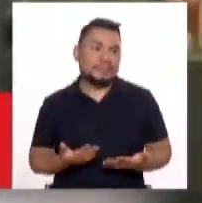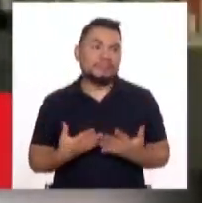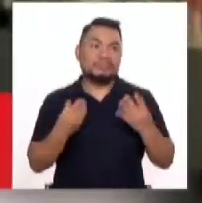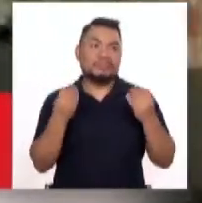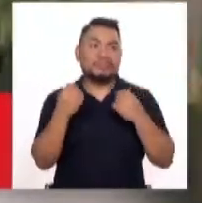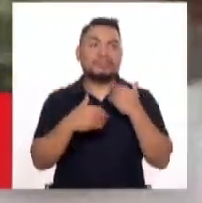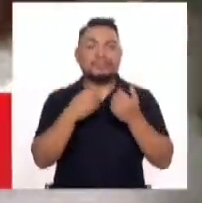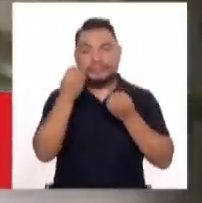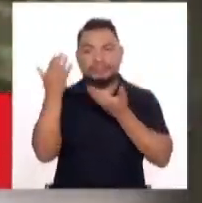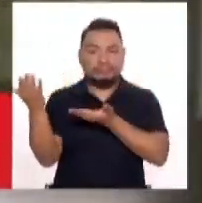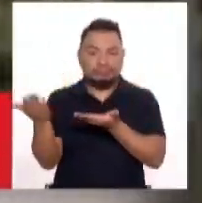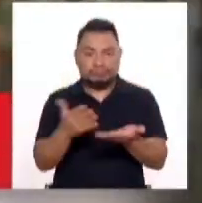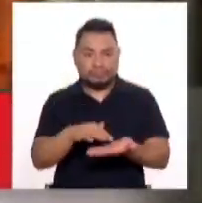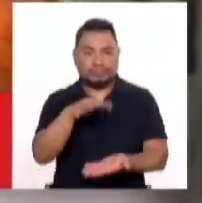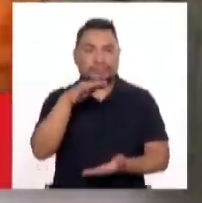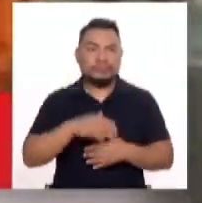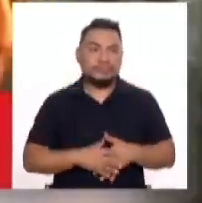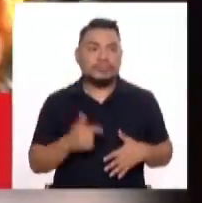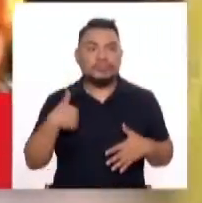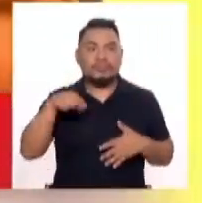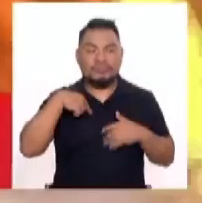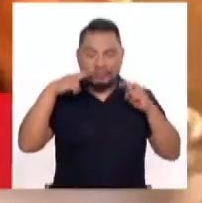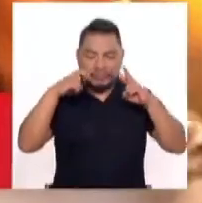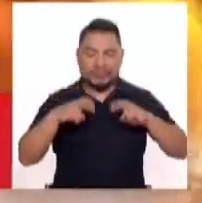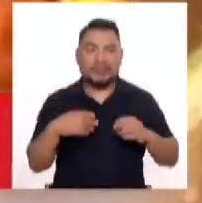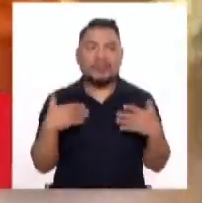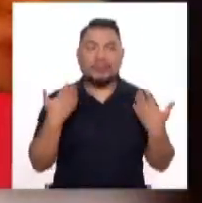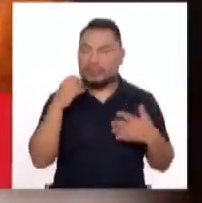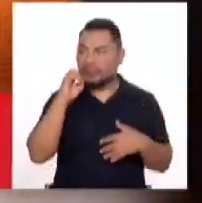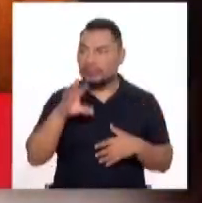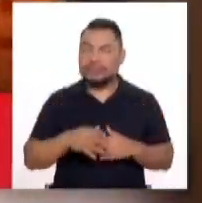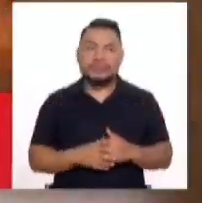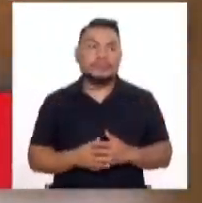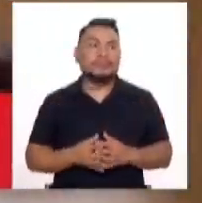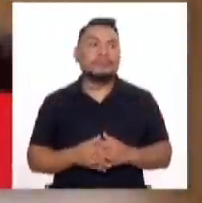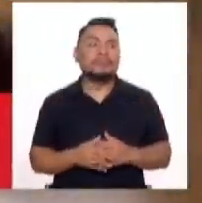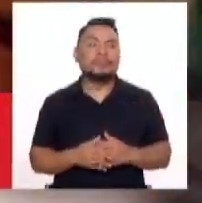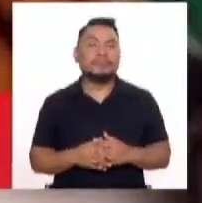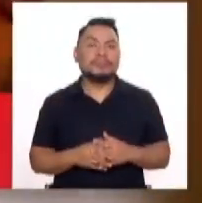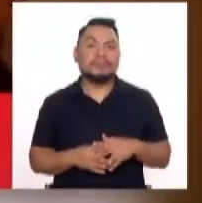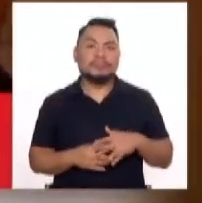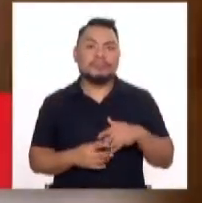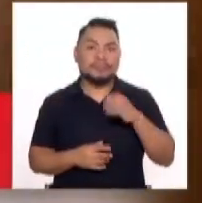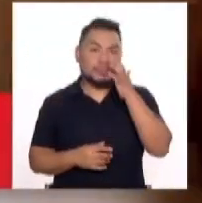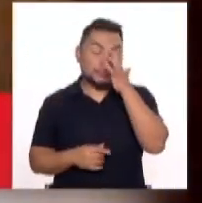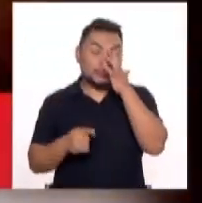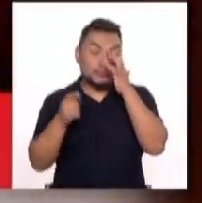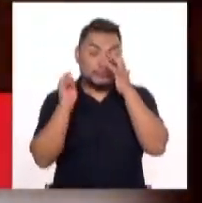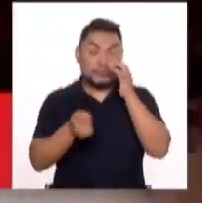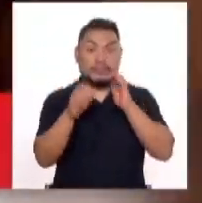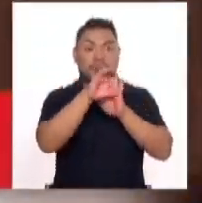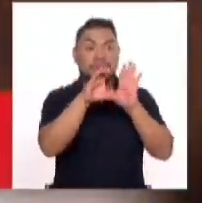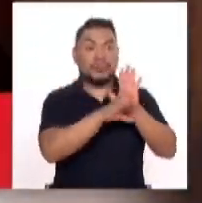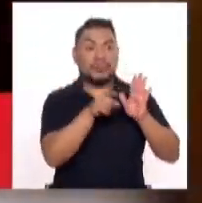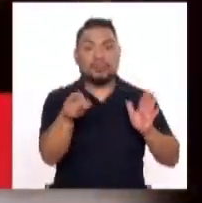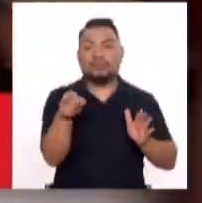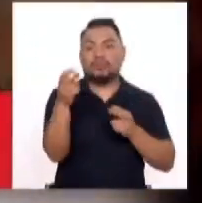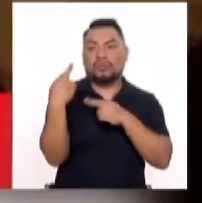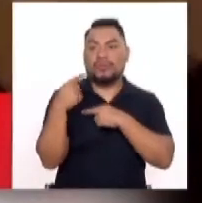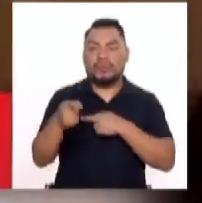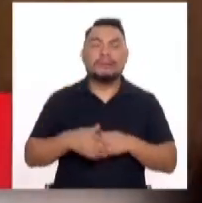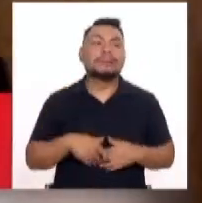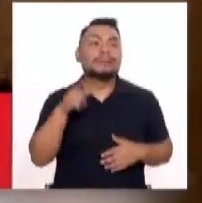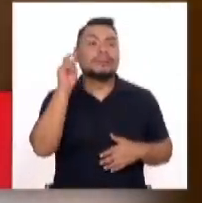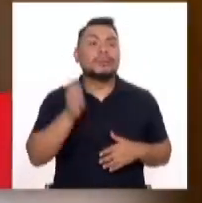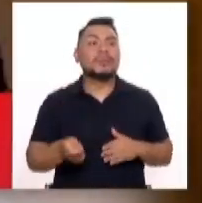a conocimiento y se está analizando. Es lo que le podría decir. ¿El Tribunal Constitucional le ha derivado? El Tribunal Constitucional la ha derivado a efectos